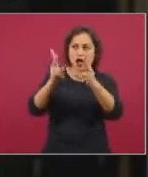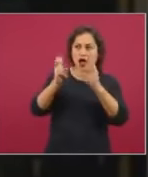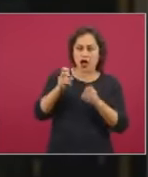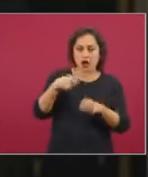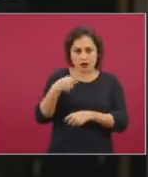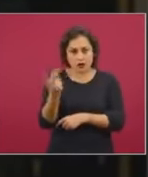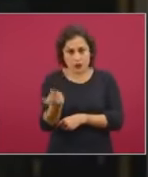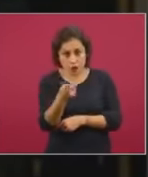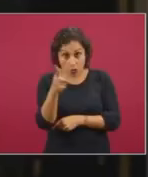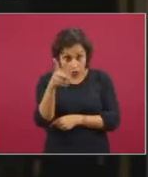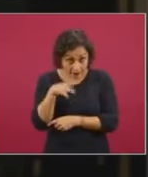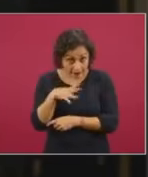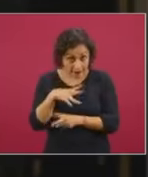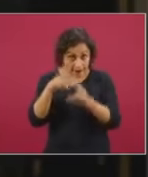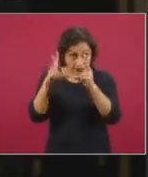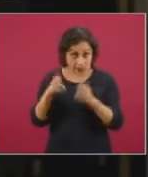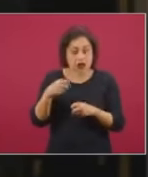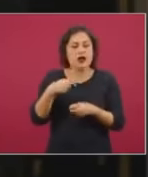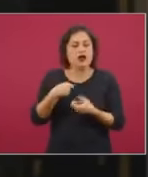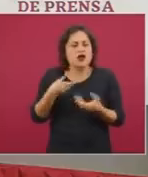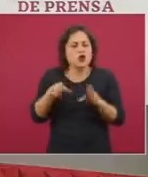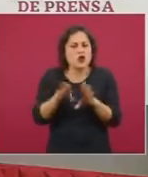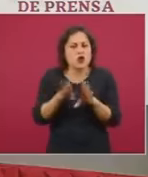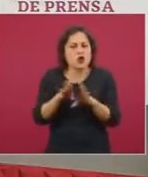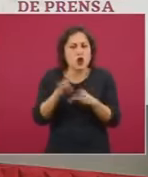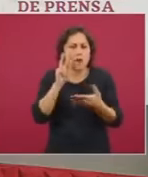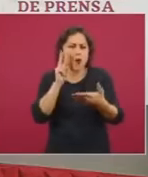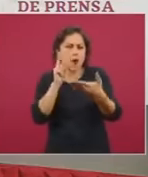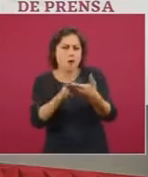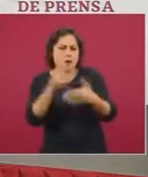¿cómo le hago para poder checarla? Muchas gracias.